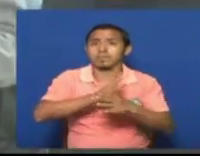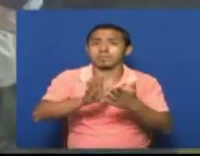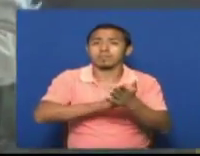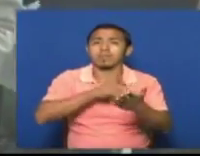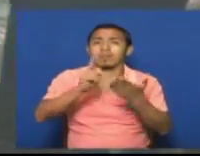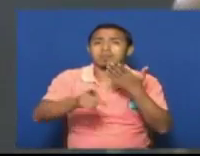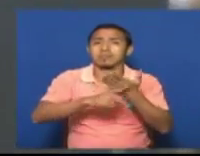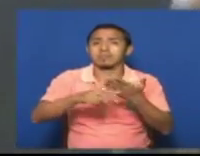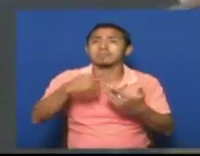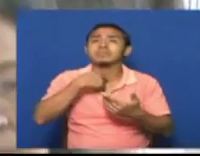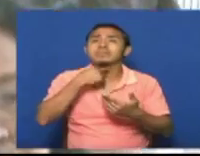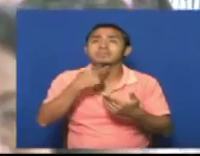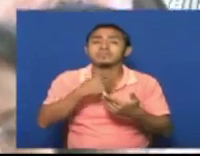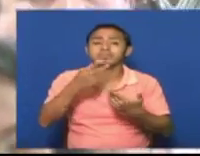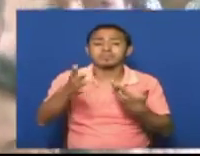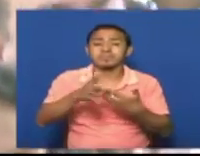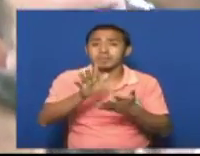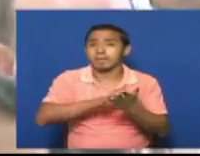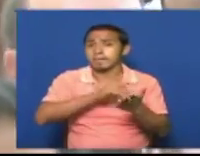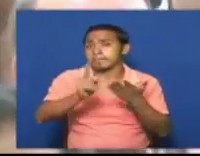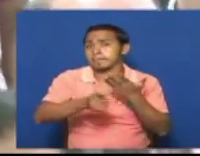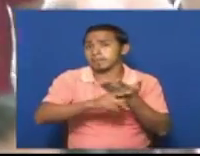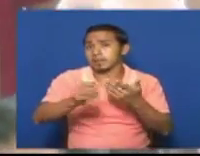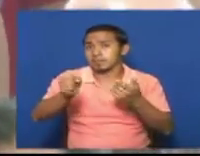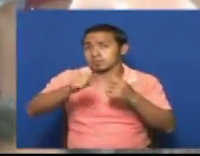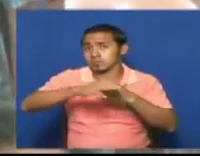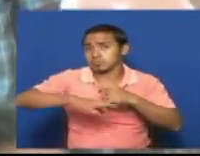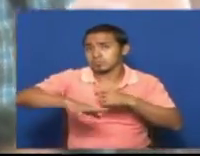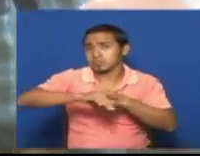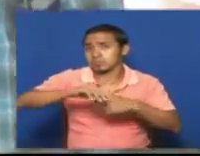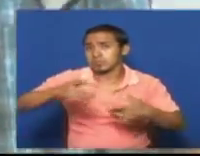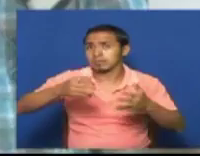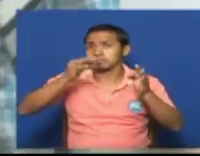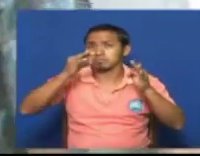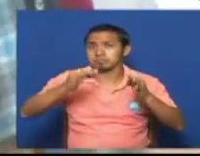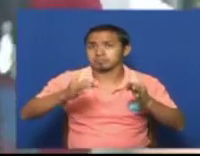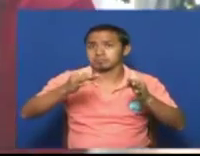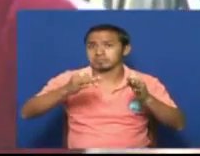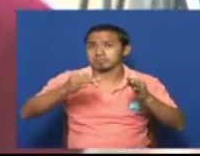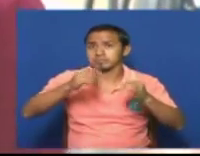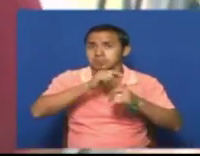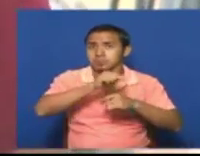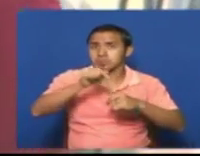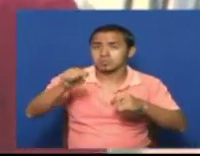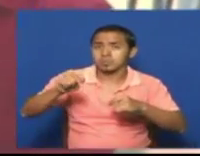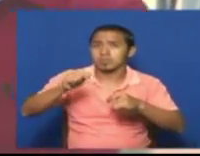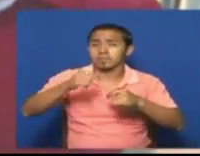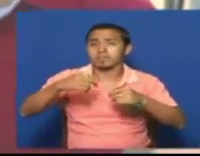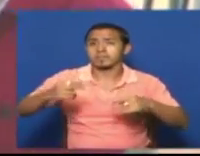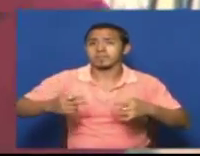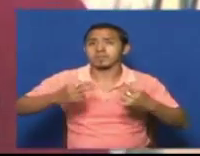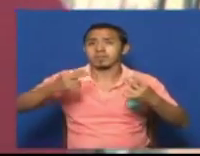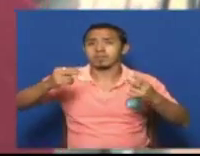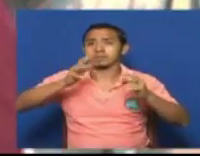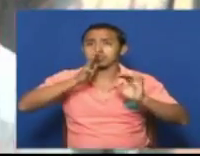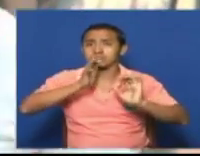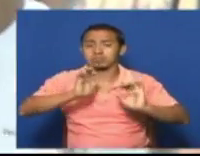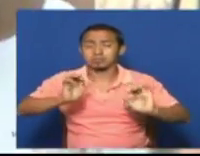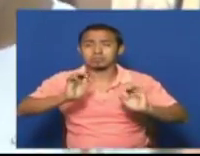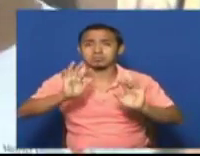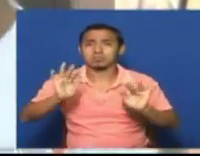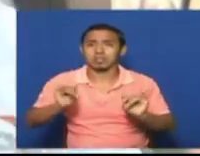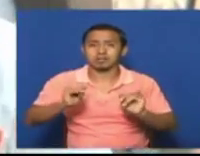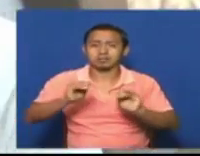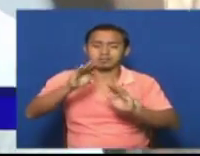sociales tienen un impacto directo en la vida de los niños y las niñas se ha traducido en que hemos disminuido